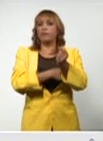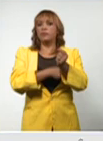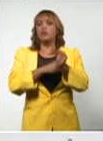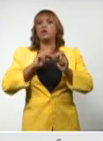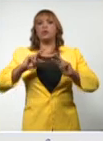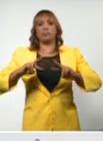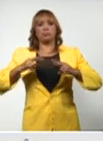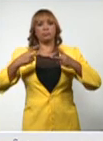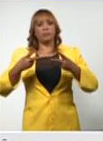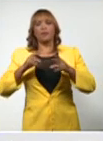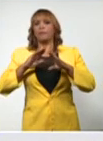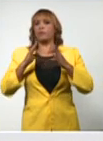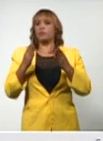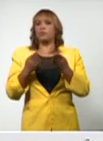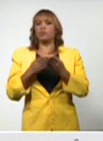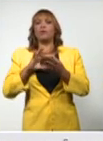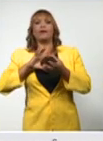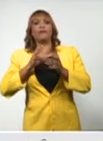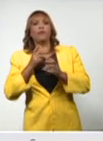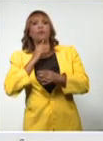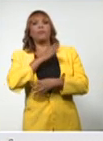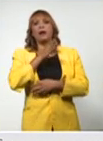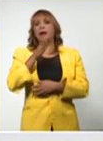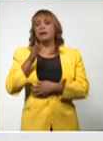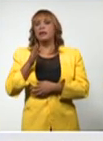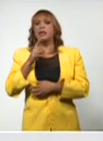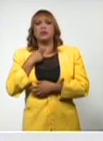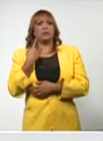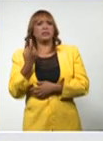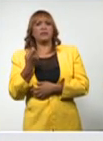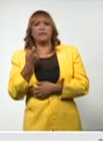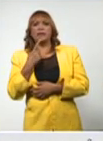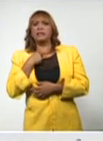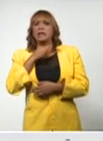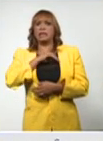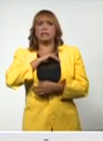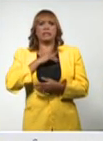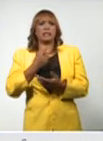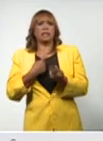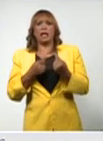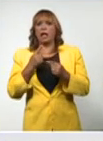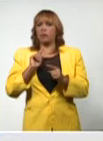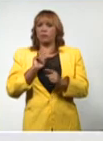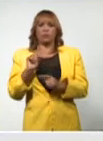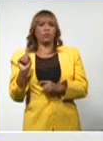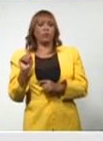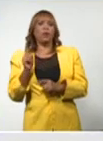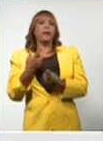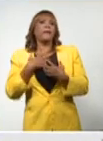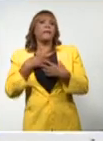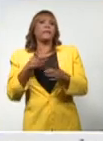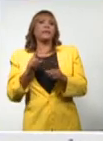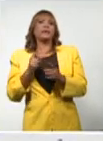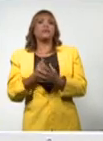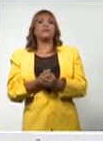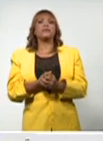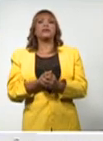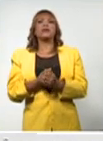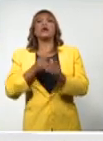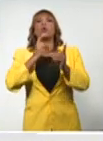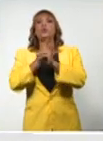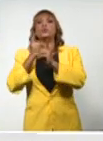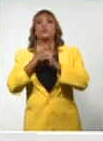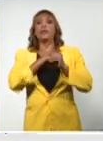las vías posibles, no necesariamente que tenga síntomas, sino también que haya estado en contacto con